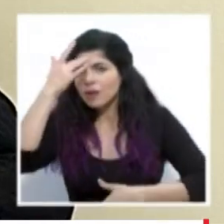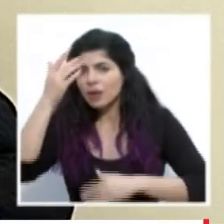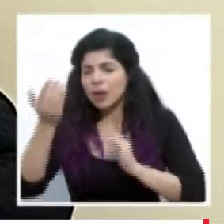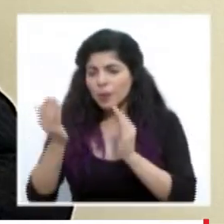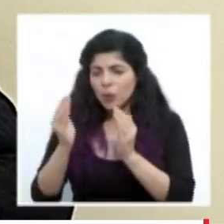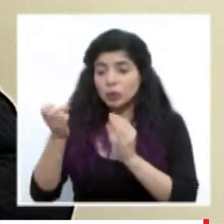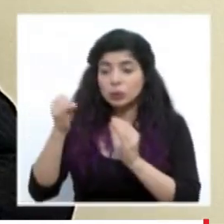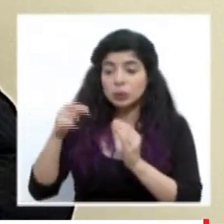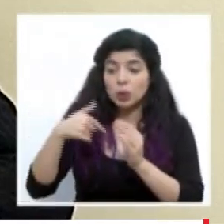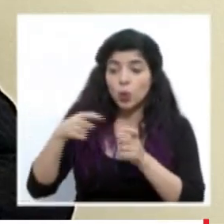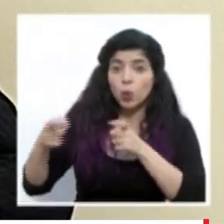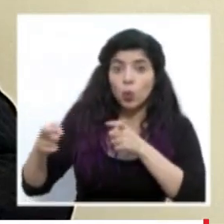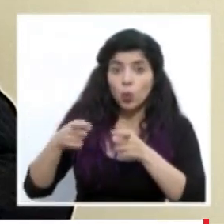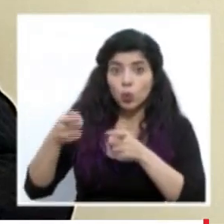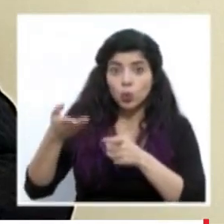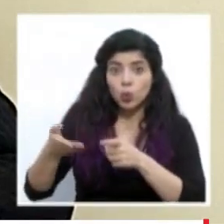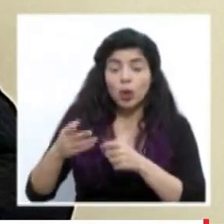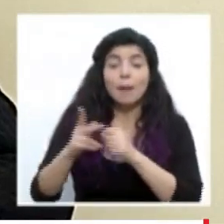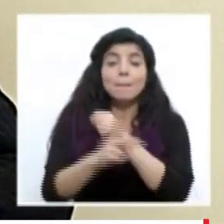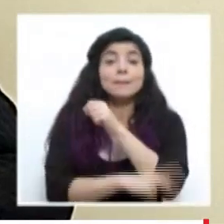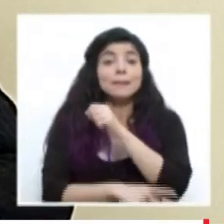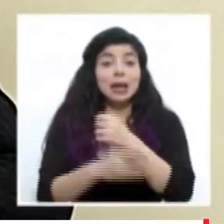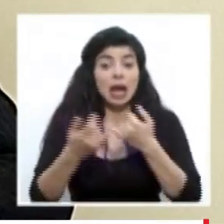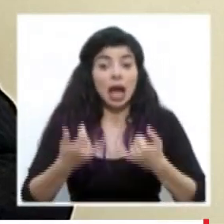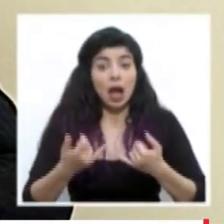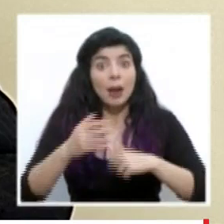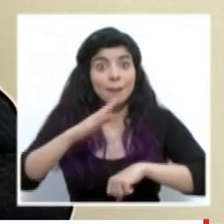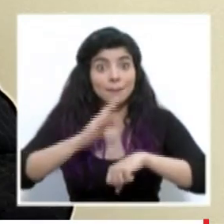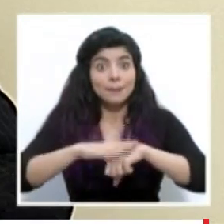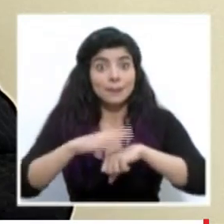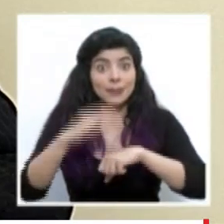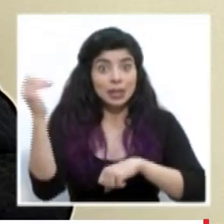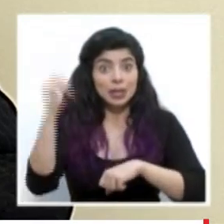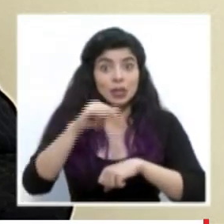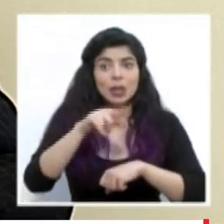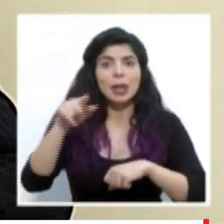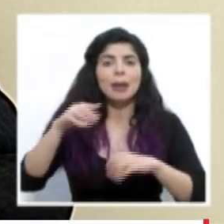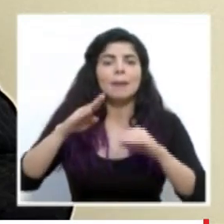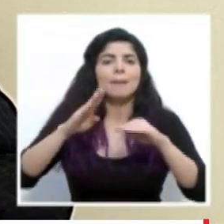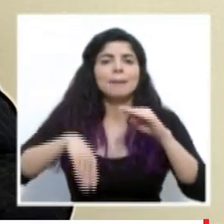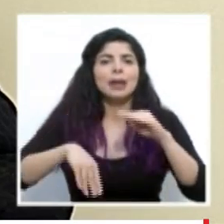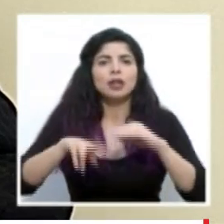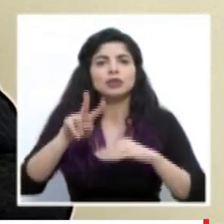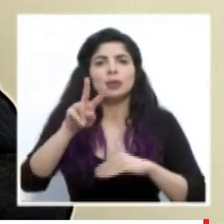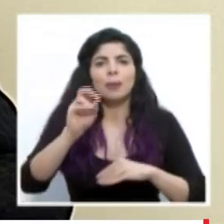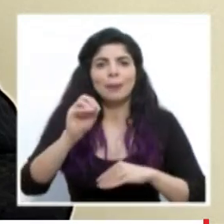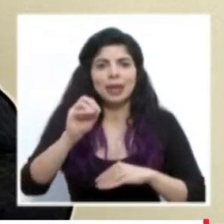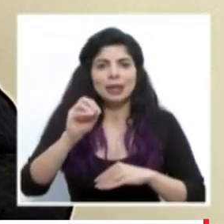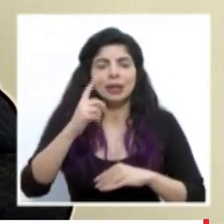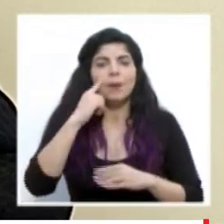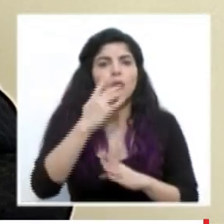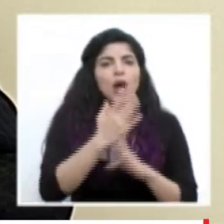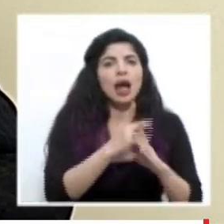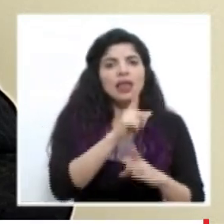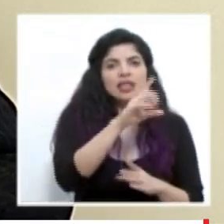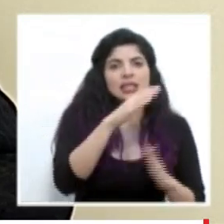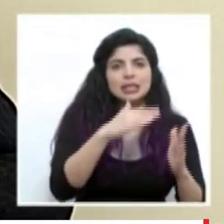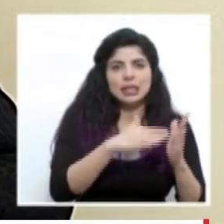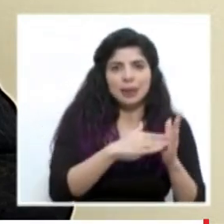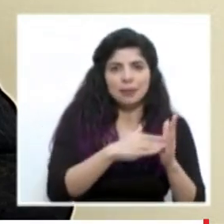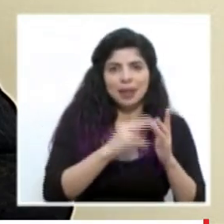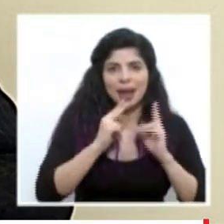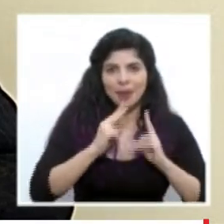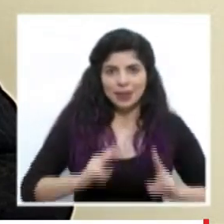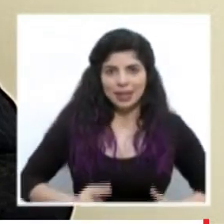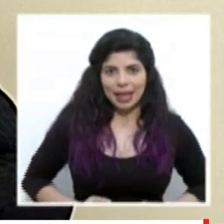bastante controladas. Los países que se han permitido en este momento tienen cifras que no pasan los 20 casos por 100.000 habitantes, por